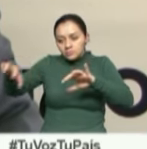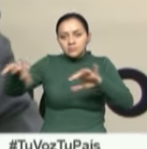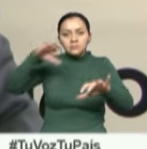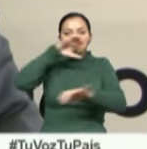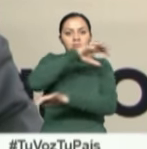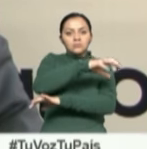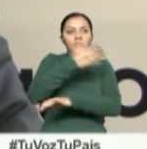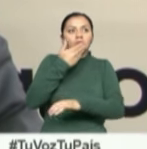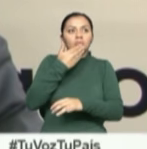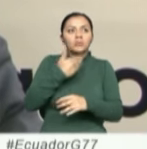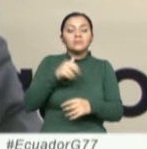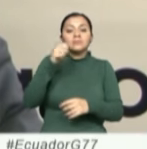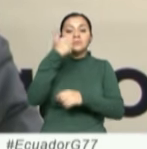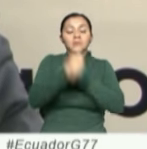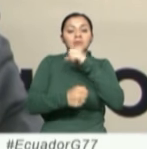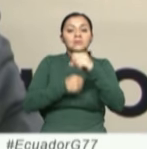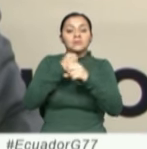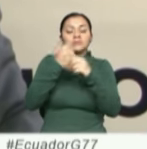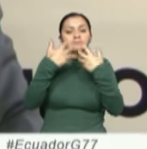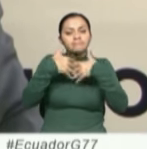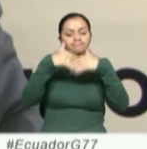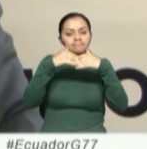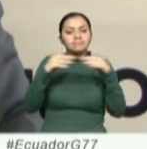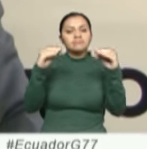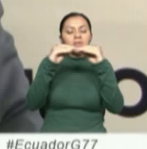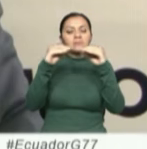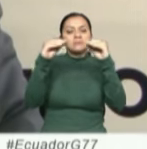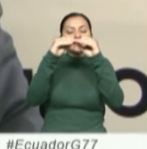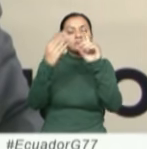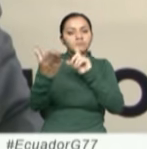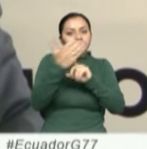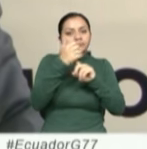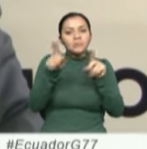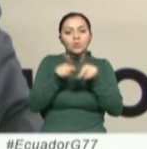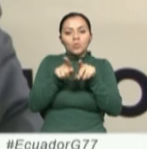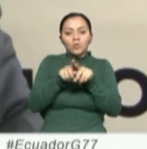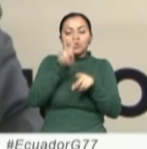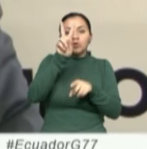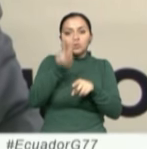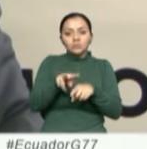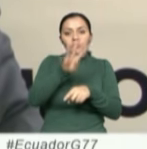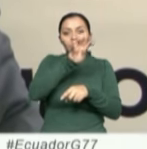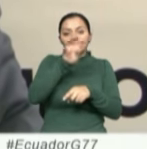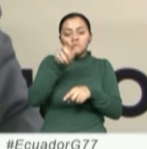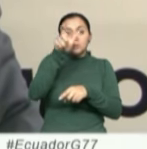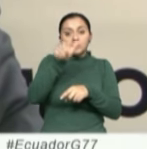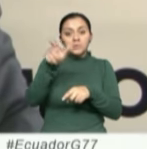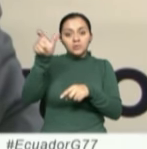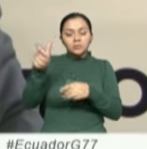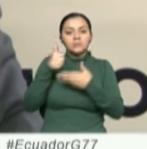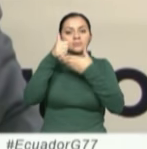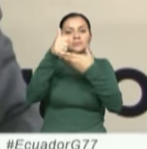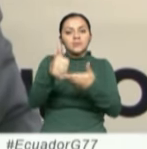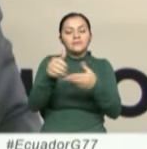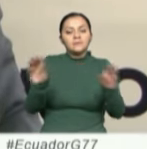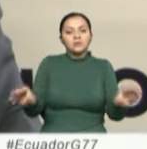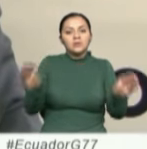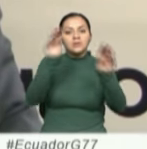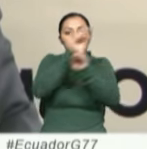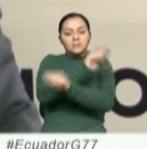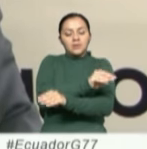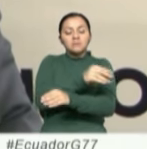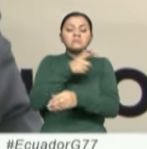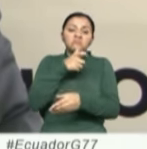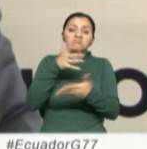el tema y en el ámbito transplantológico nos ha permitido facilitar que 2.400 ecuatorianos sean beneficiarios de un trasplante, sea